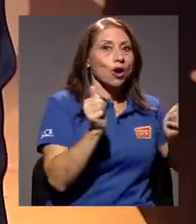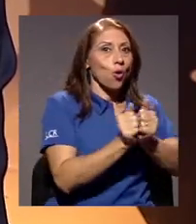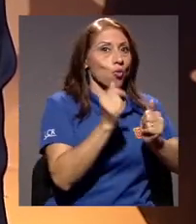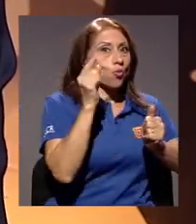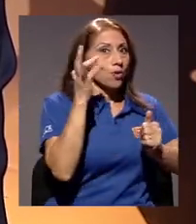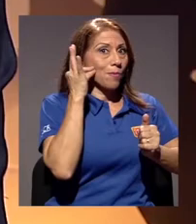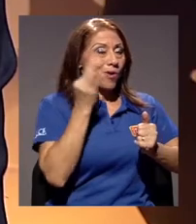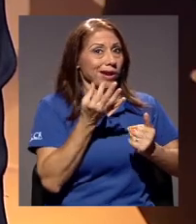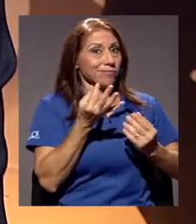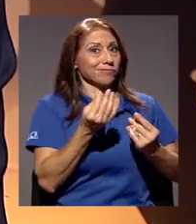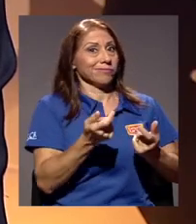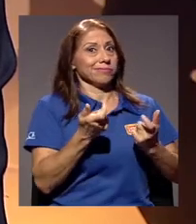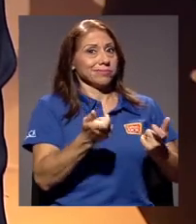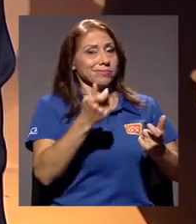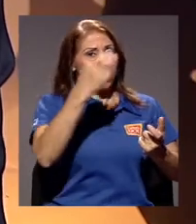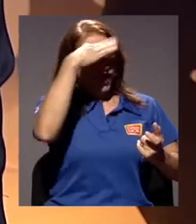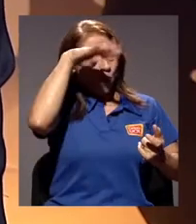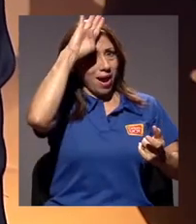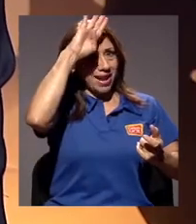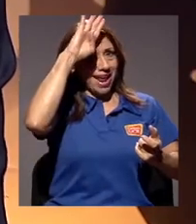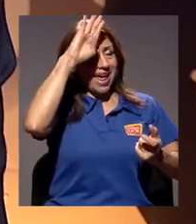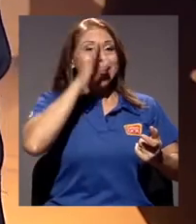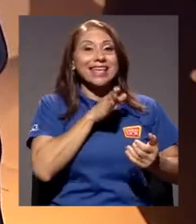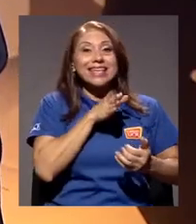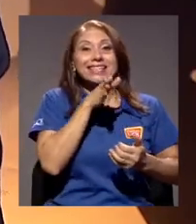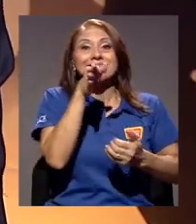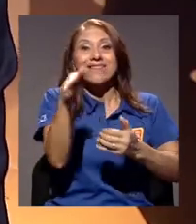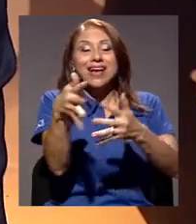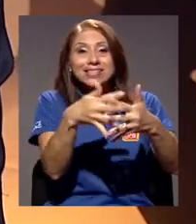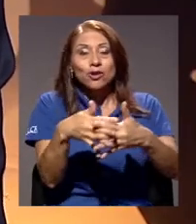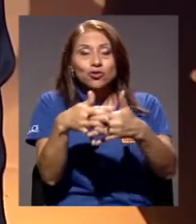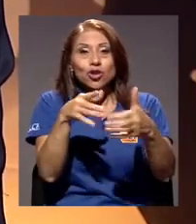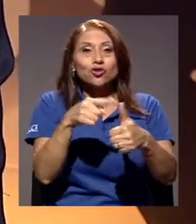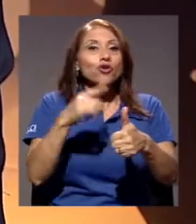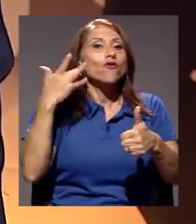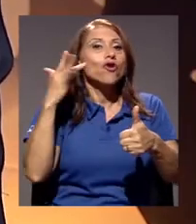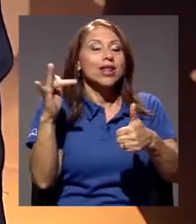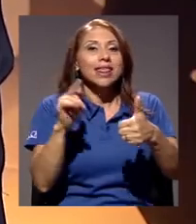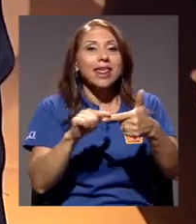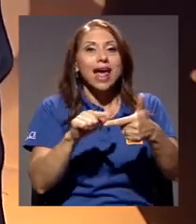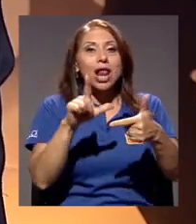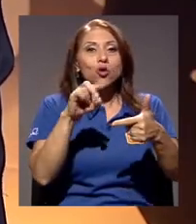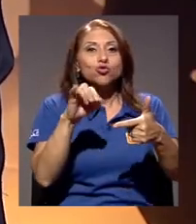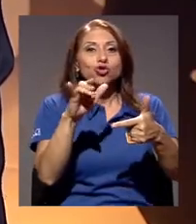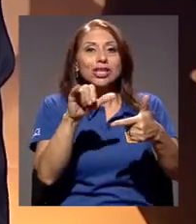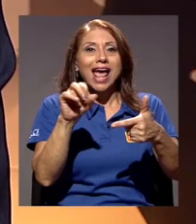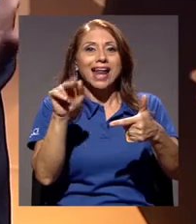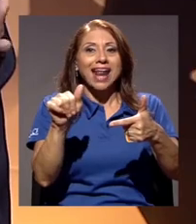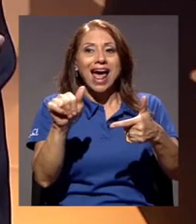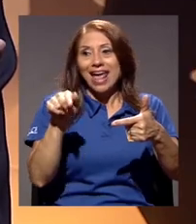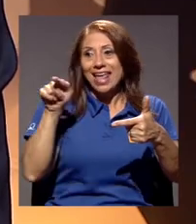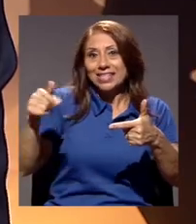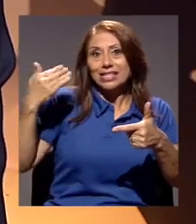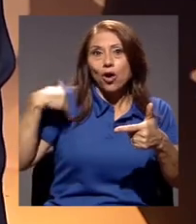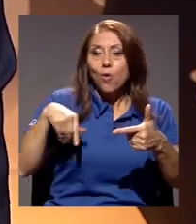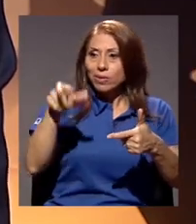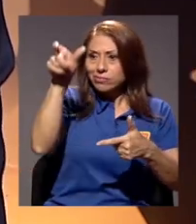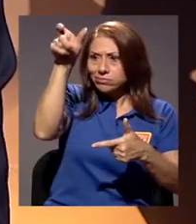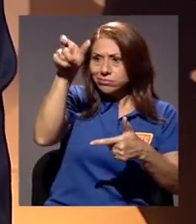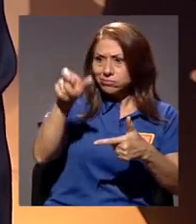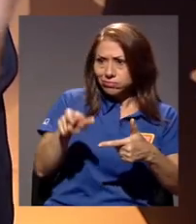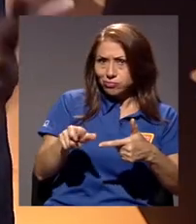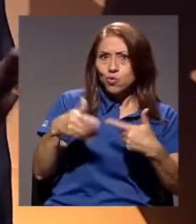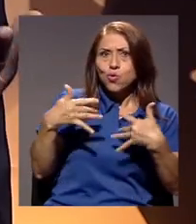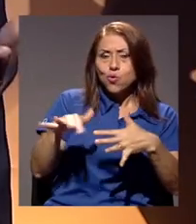va para louisiana en la luisiana y en la florida en eeuu se convierte en la figura ídolo del